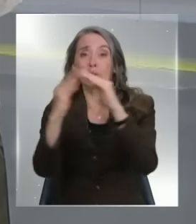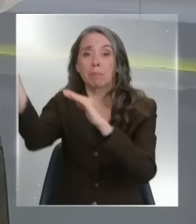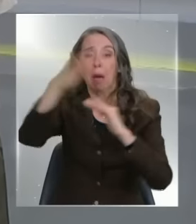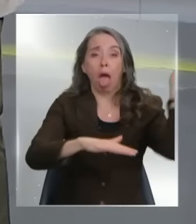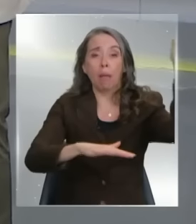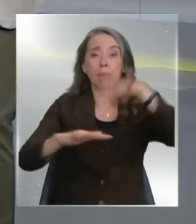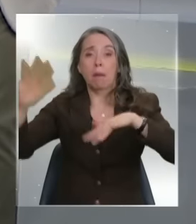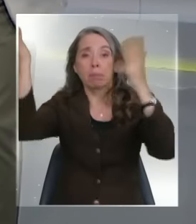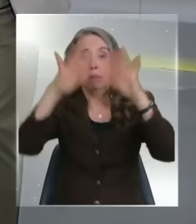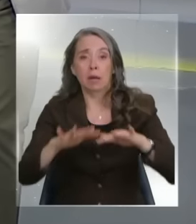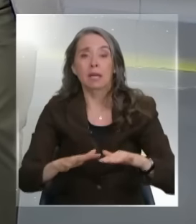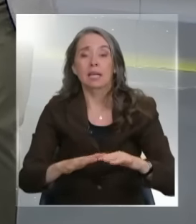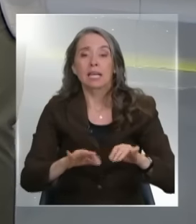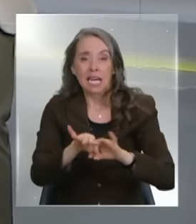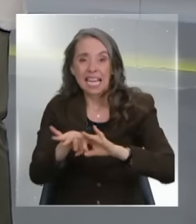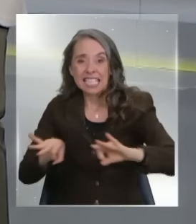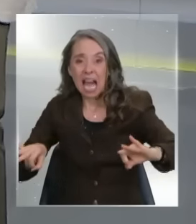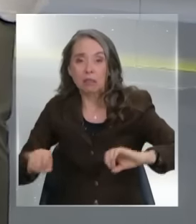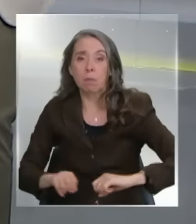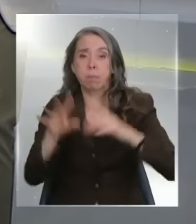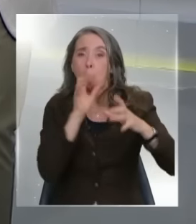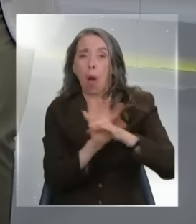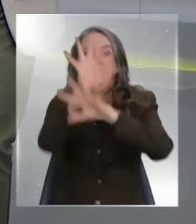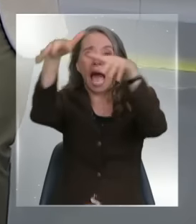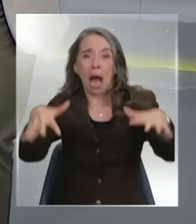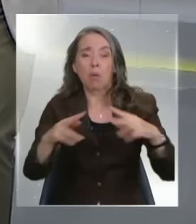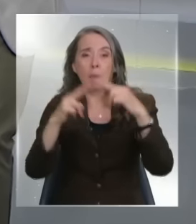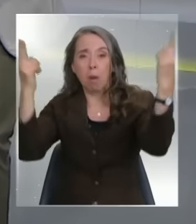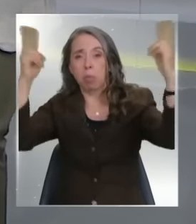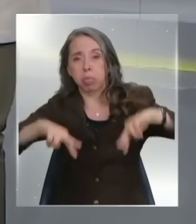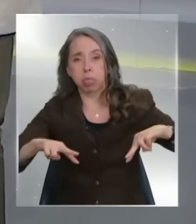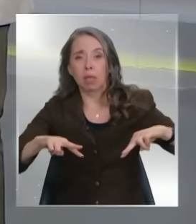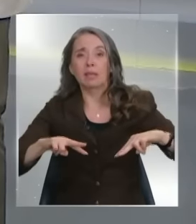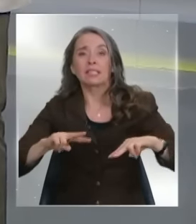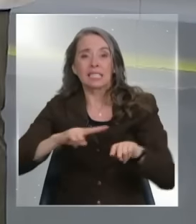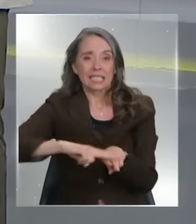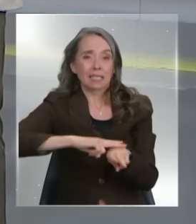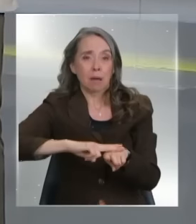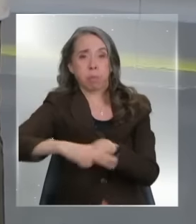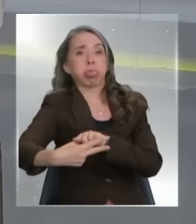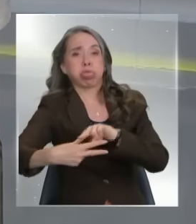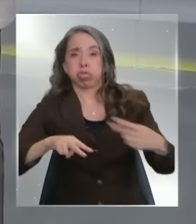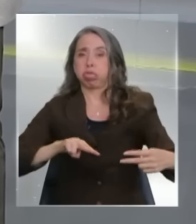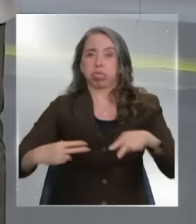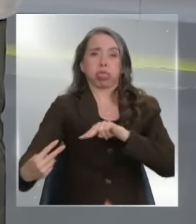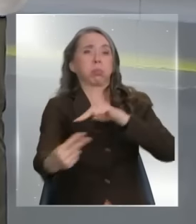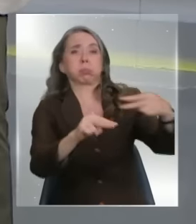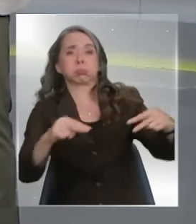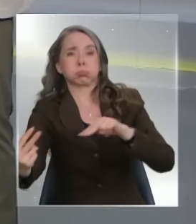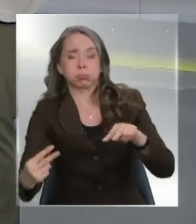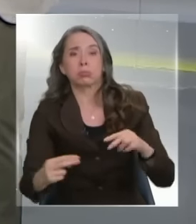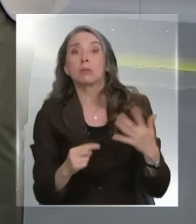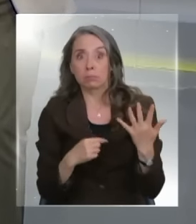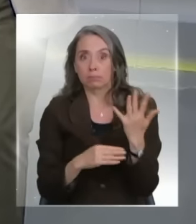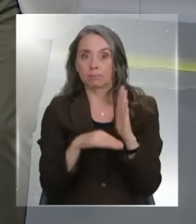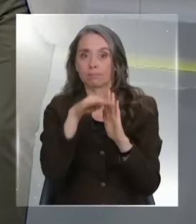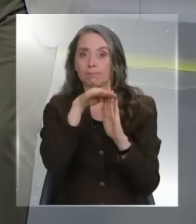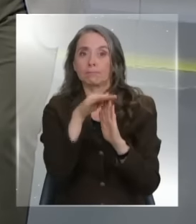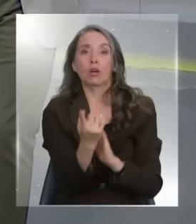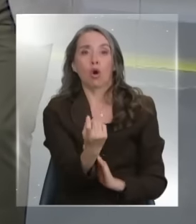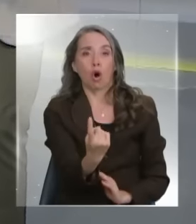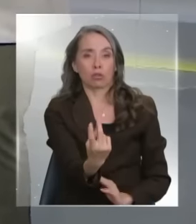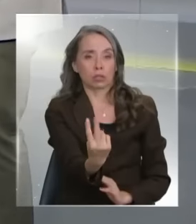colapsan. Se rompen cañerías subterráneas, se destruyen puentes, se deforman los rieles del ferrocarril. Ya en las categorías